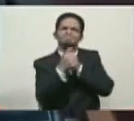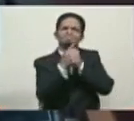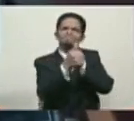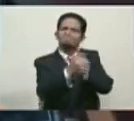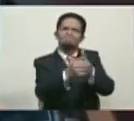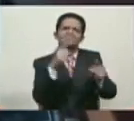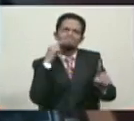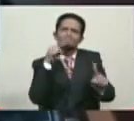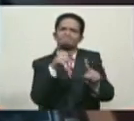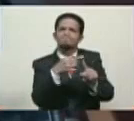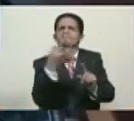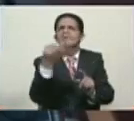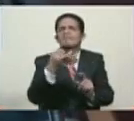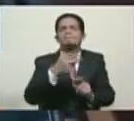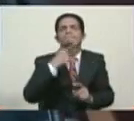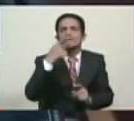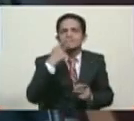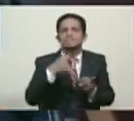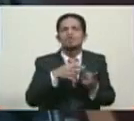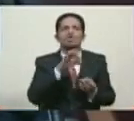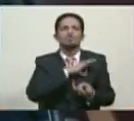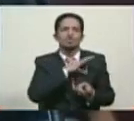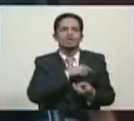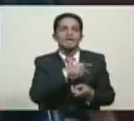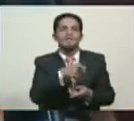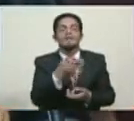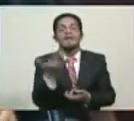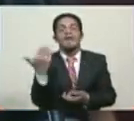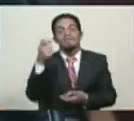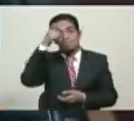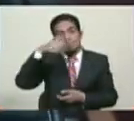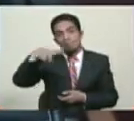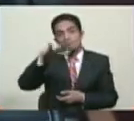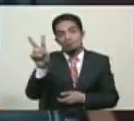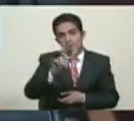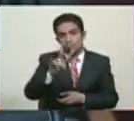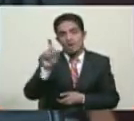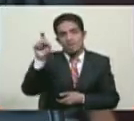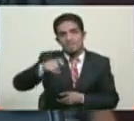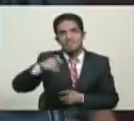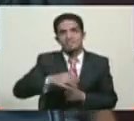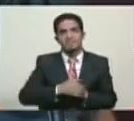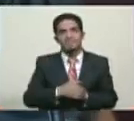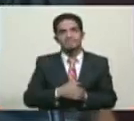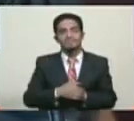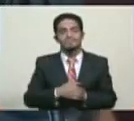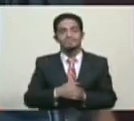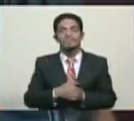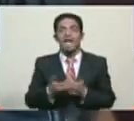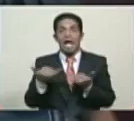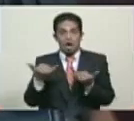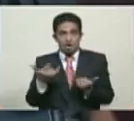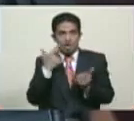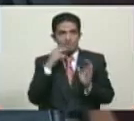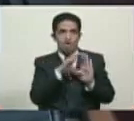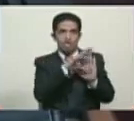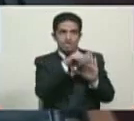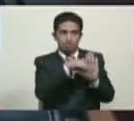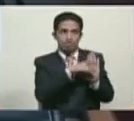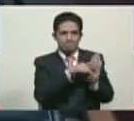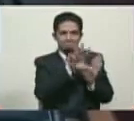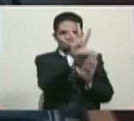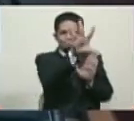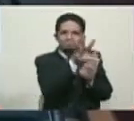real en lo político y social que aspiraba para el pueblo venezolano. Nuestra Constitución hizo suya esa